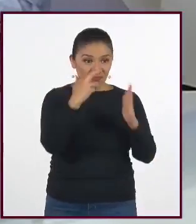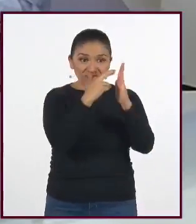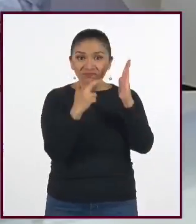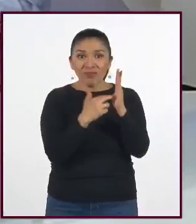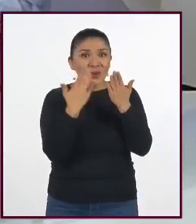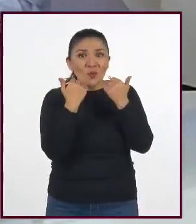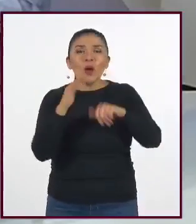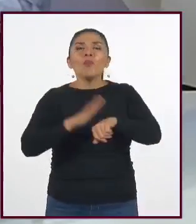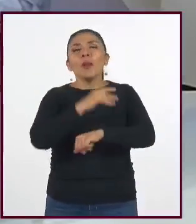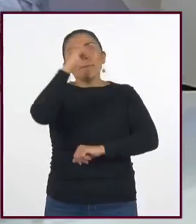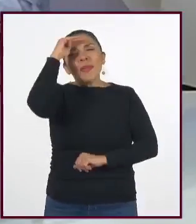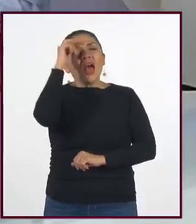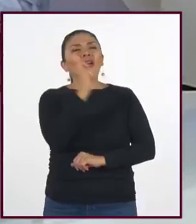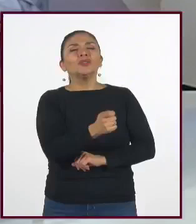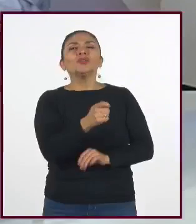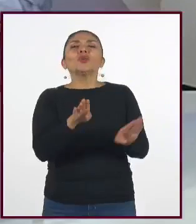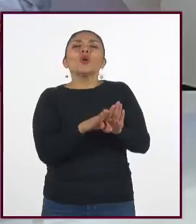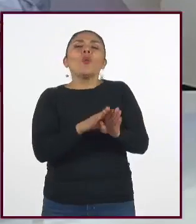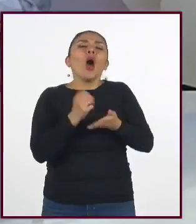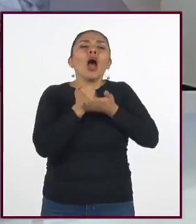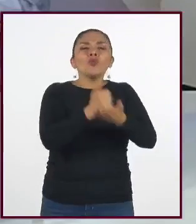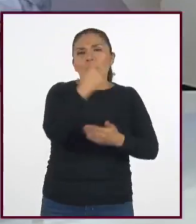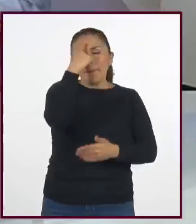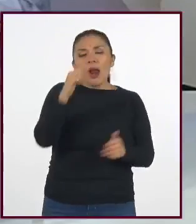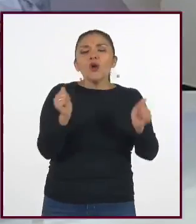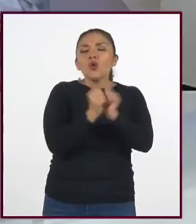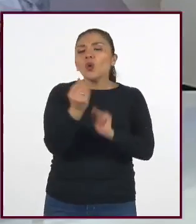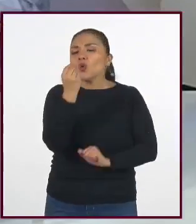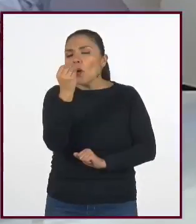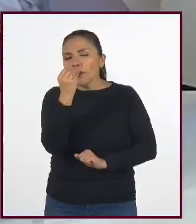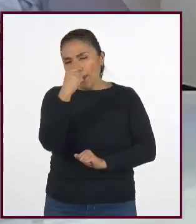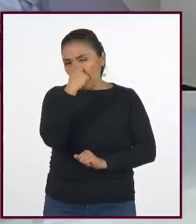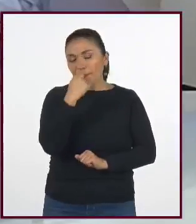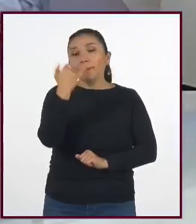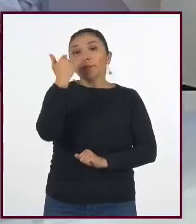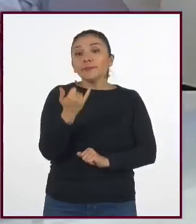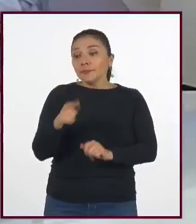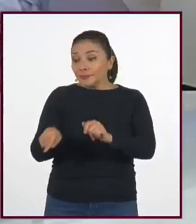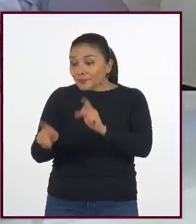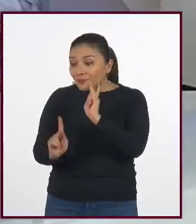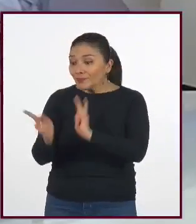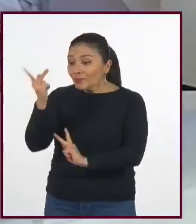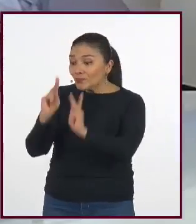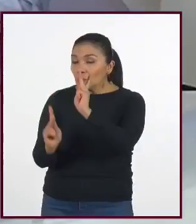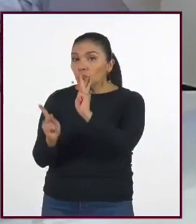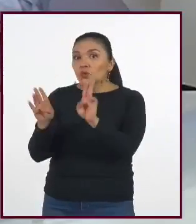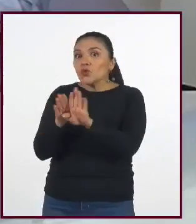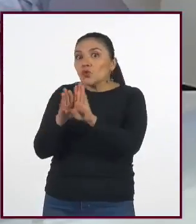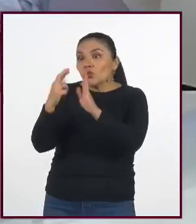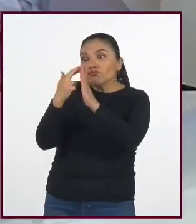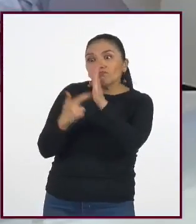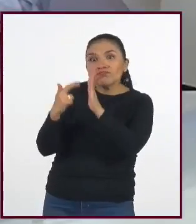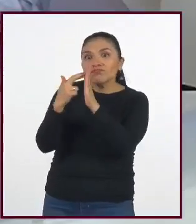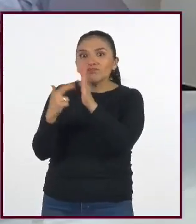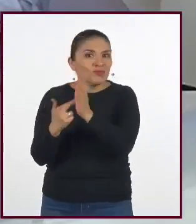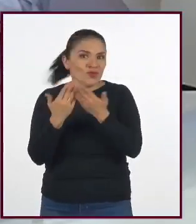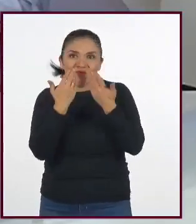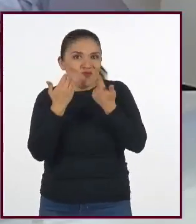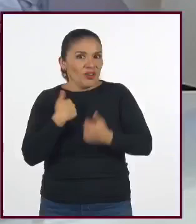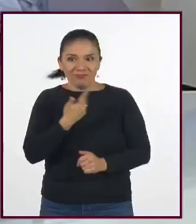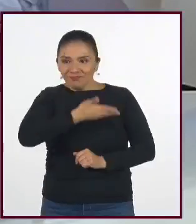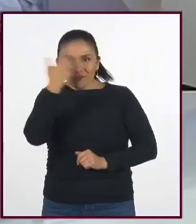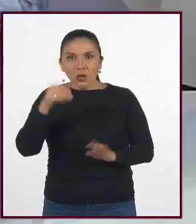se consideran como suplementos, ¿no? Claro, y sobre todo del cultivo del cannabis, tampoco hay una regulación. Tampoco hay una regulación. Por supuesto, no sabemos cómo